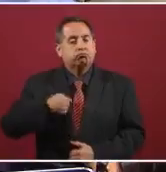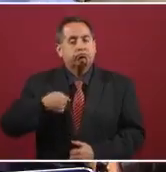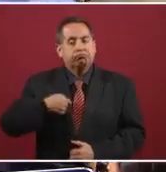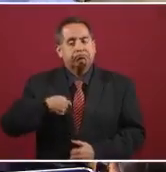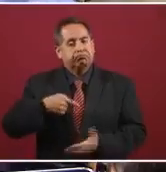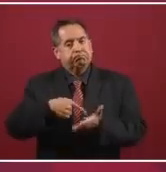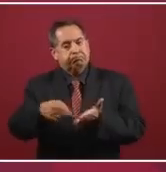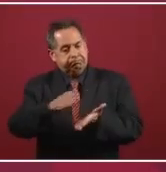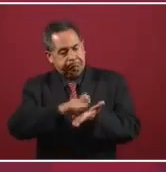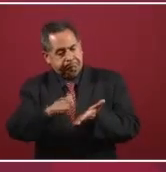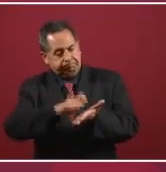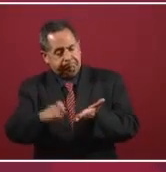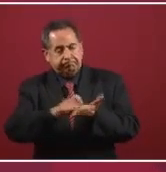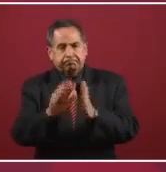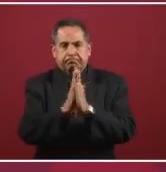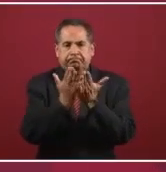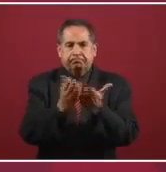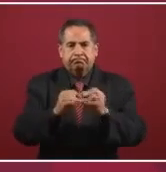definir